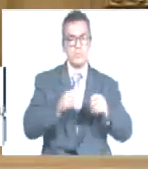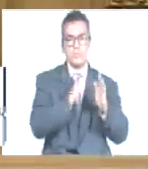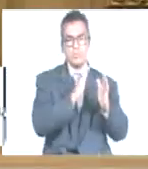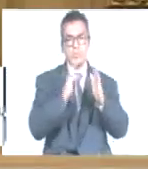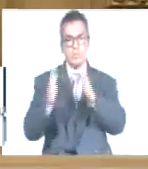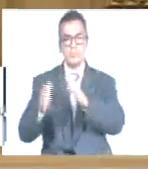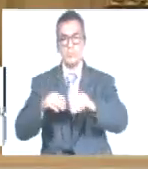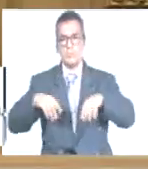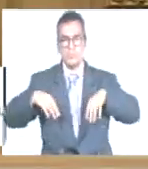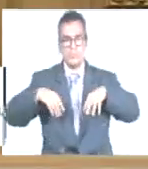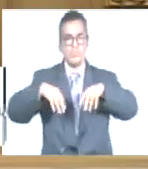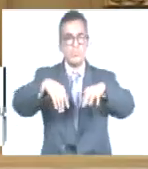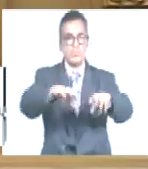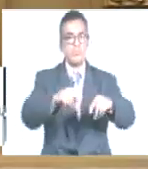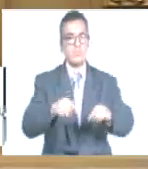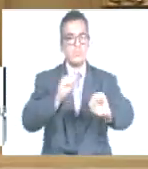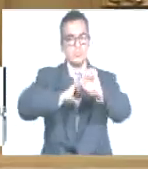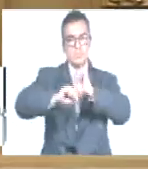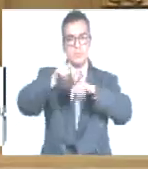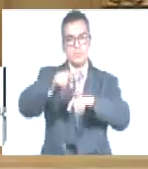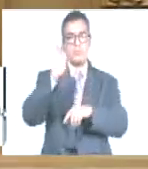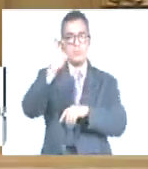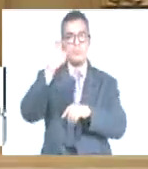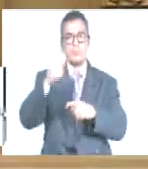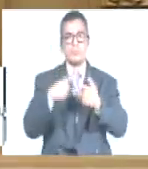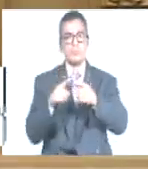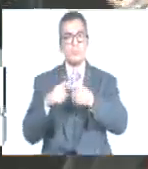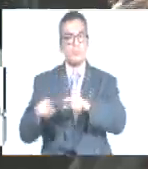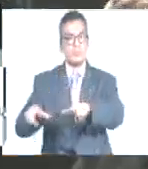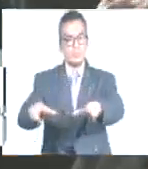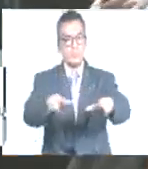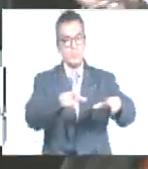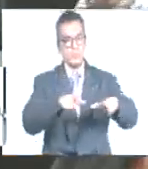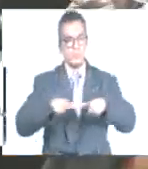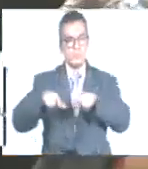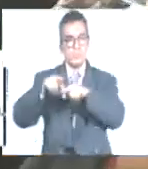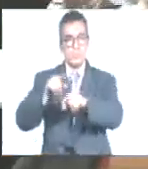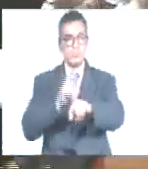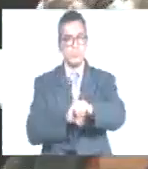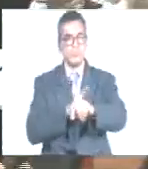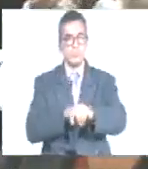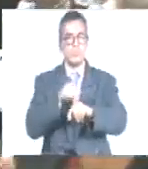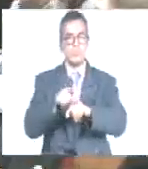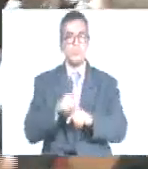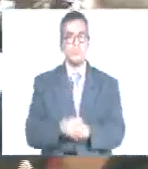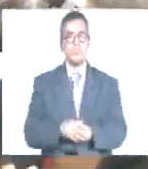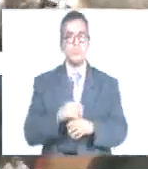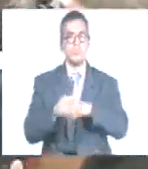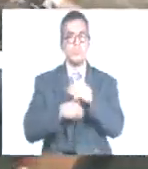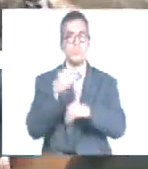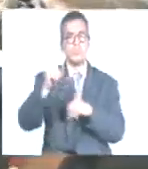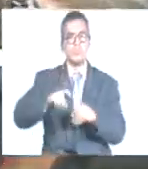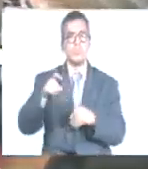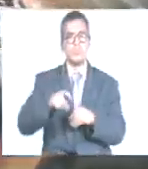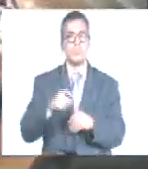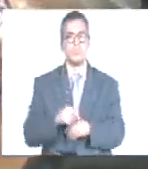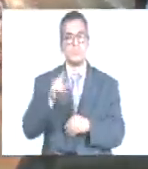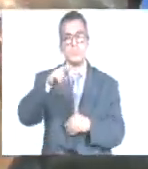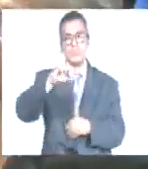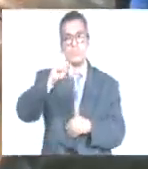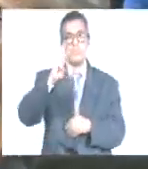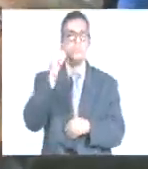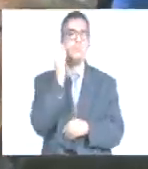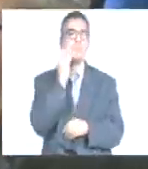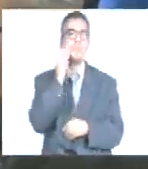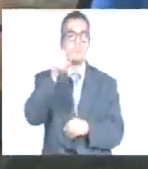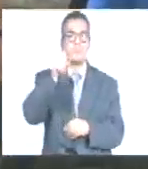organizan, se movilizan y defienden esta patria en cualquier circunstancia, en cualquier espacio que sea necesario. Y Robert fue ejemplo